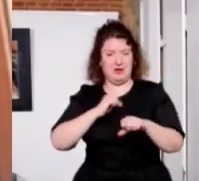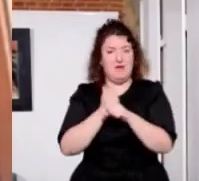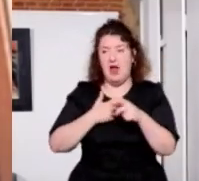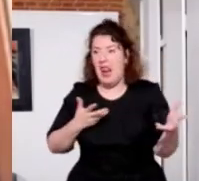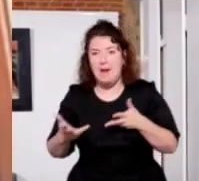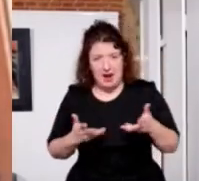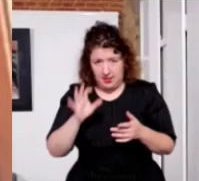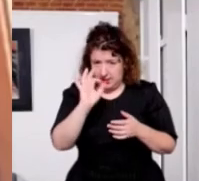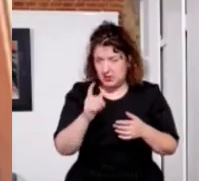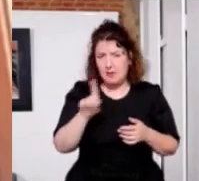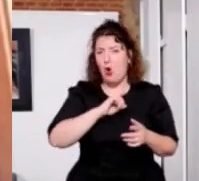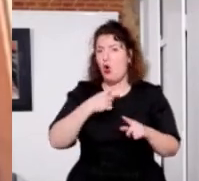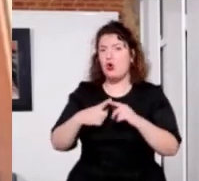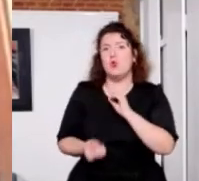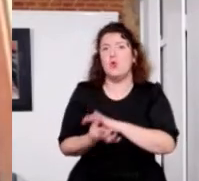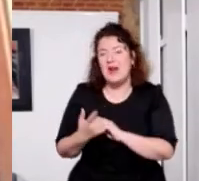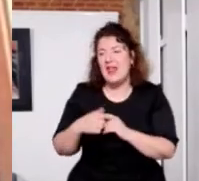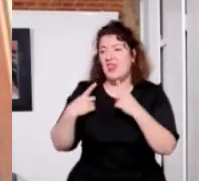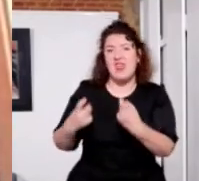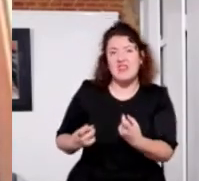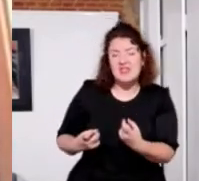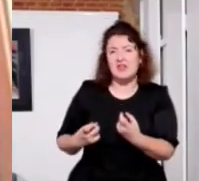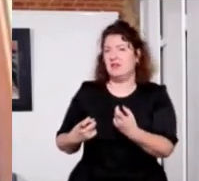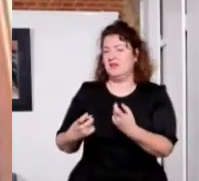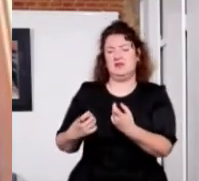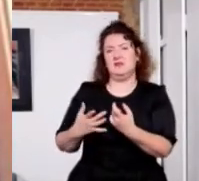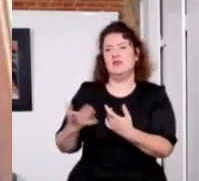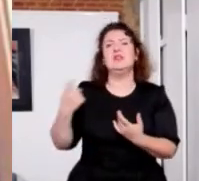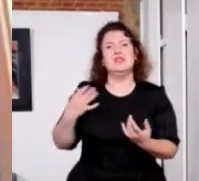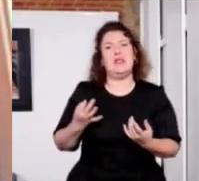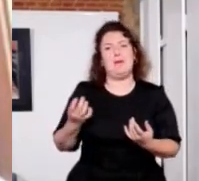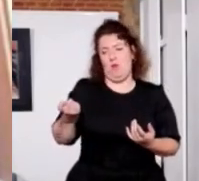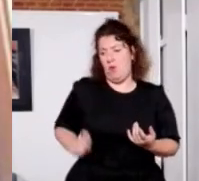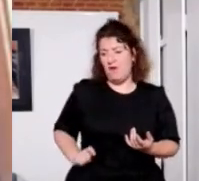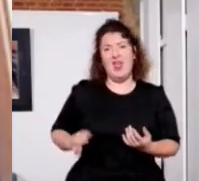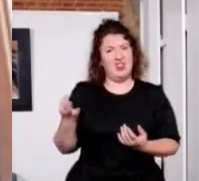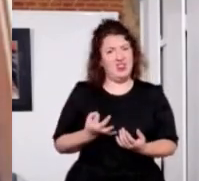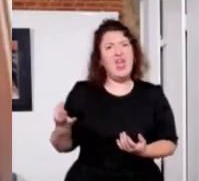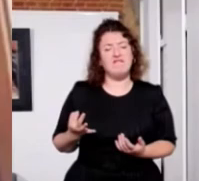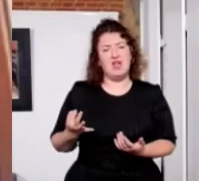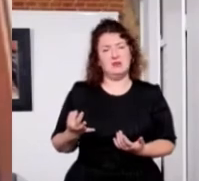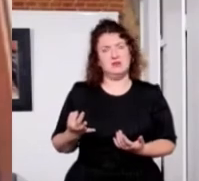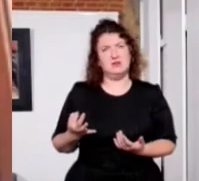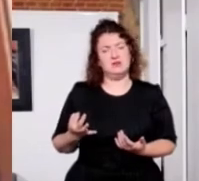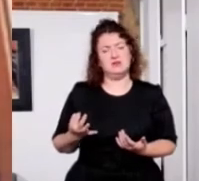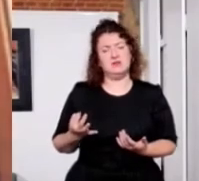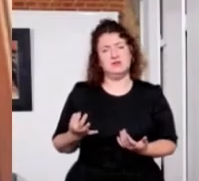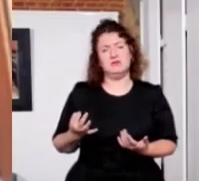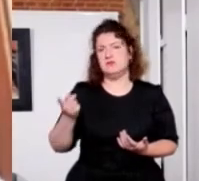las urgencias, con las necesidades y con el deber de profesionalización, tenemos